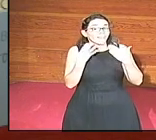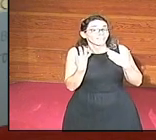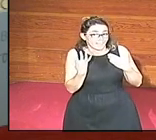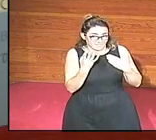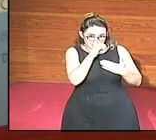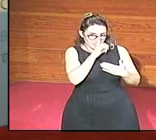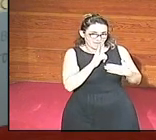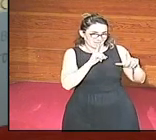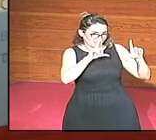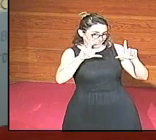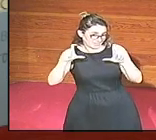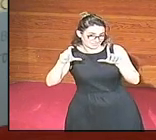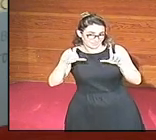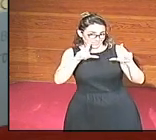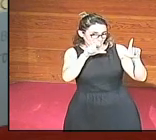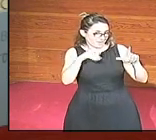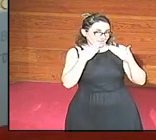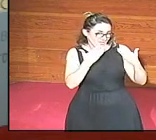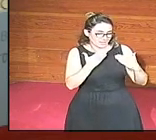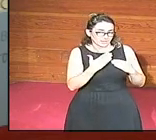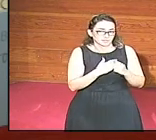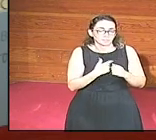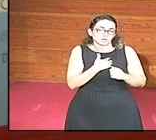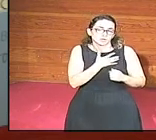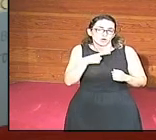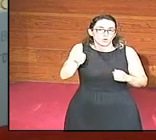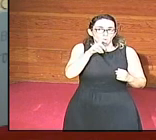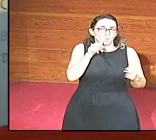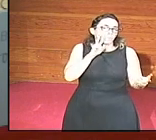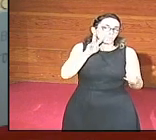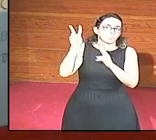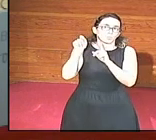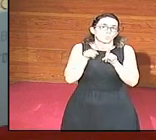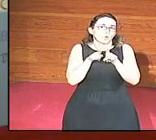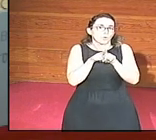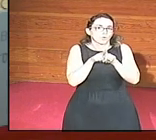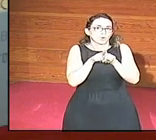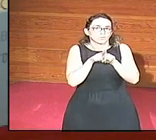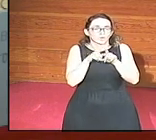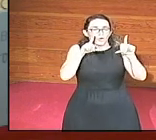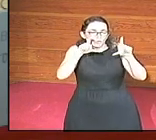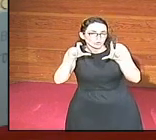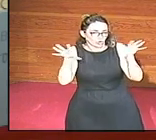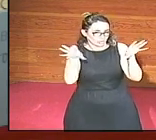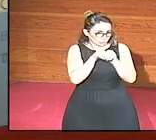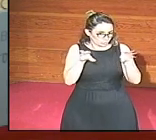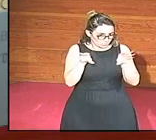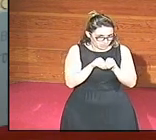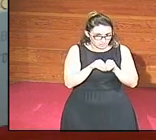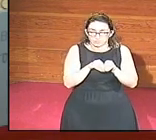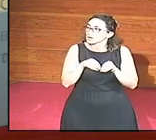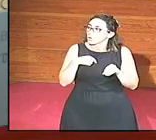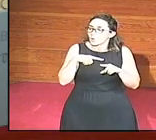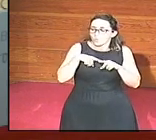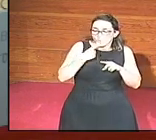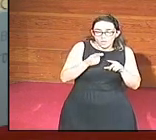nada. Pero lo que quiero que veáis un poco es el resumen fotográfico y yo os iré contando un poco qué es lo que estáis viendo.